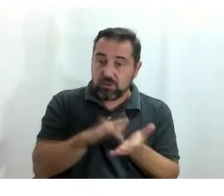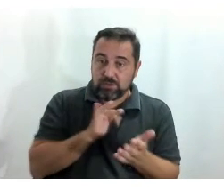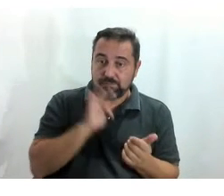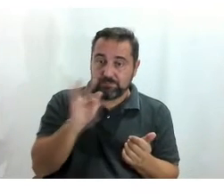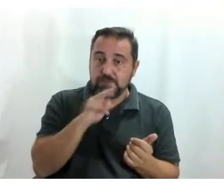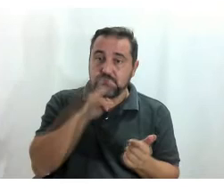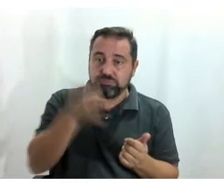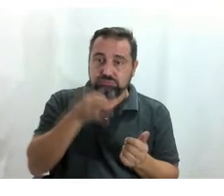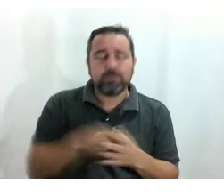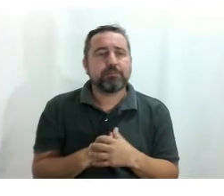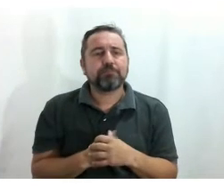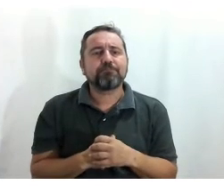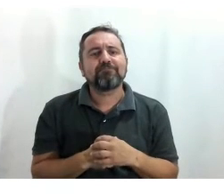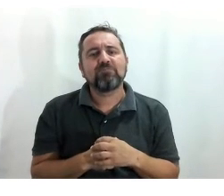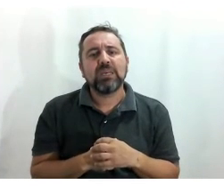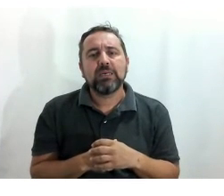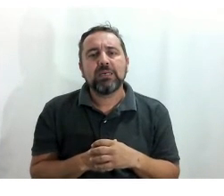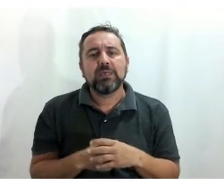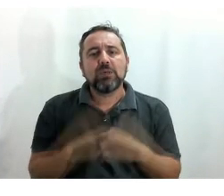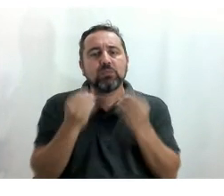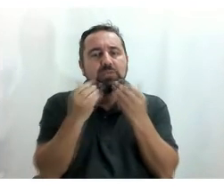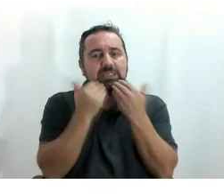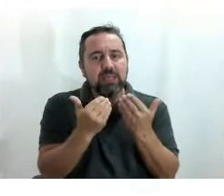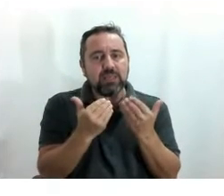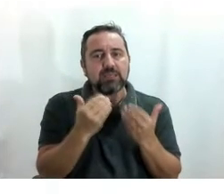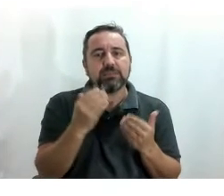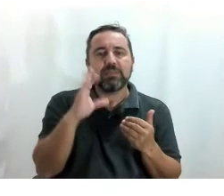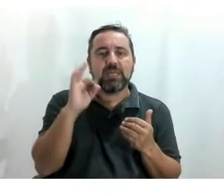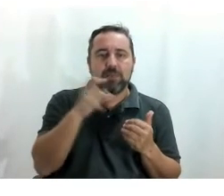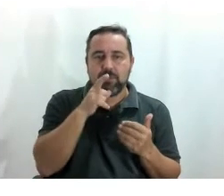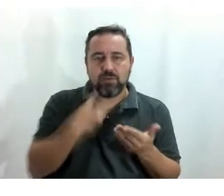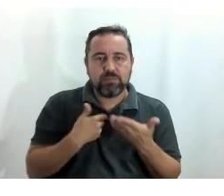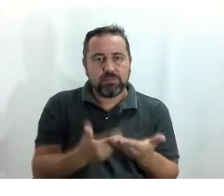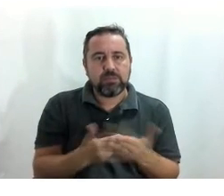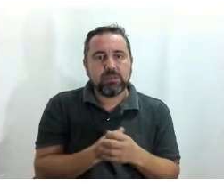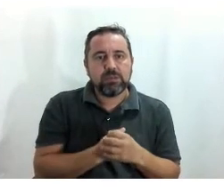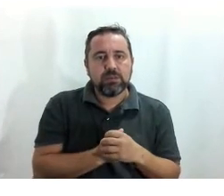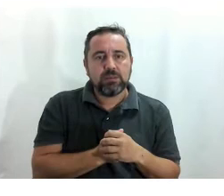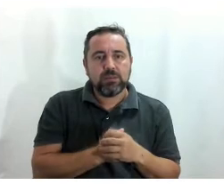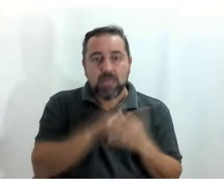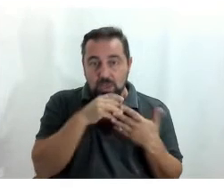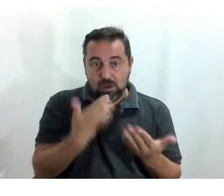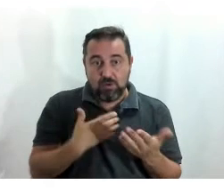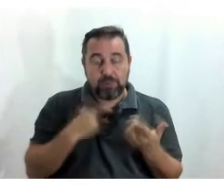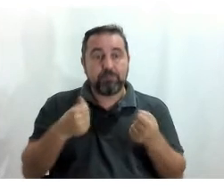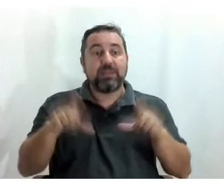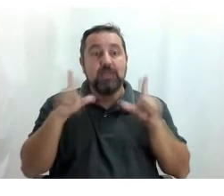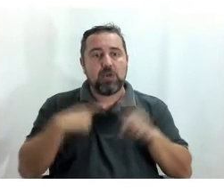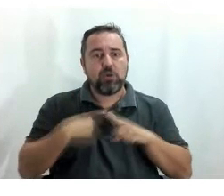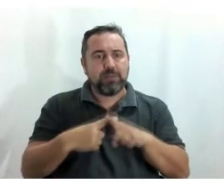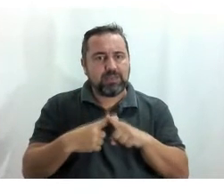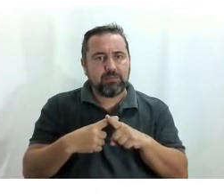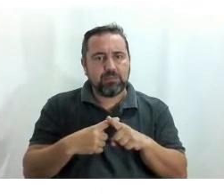palabra. Vale, muy bien, pues muchas gracias, Carmen, por la presentación. Voy a compartir pantalla y me decís, por